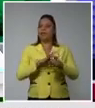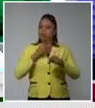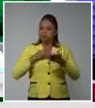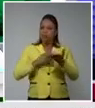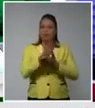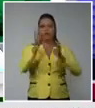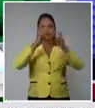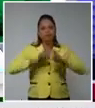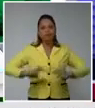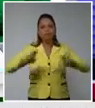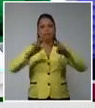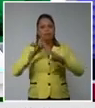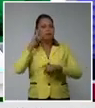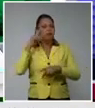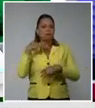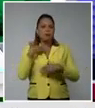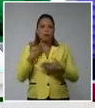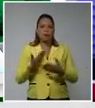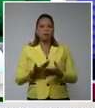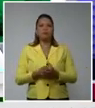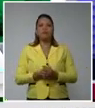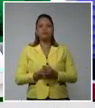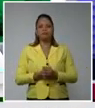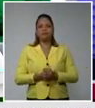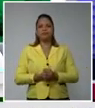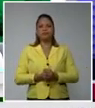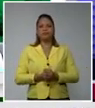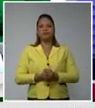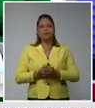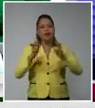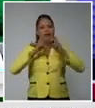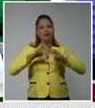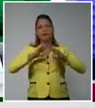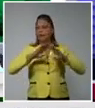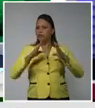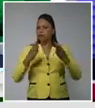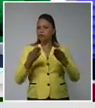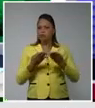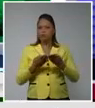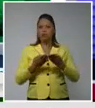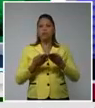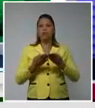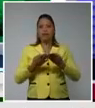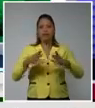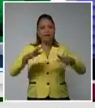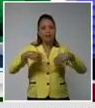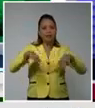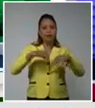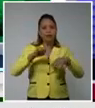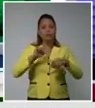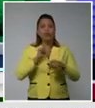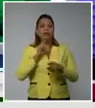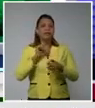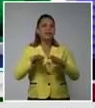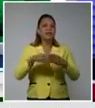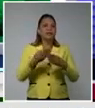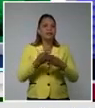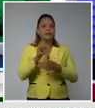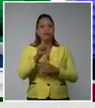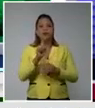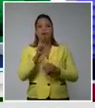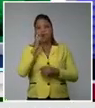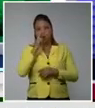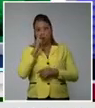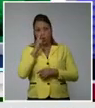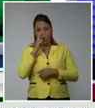infección. De esta forma, ya analizando el comportamiento desde el 1 de noviembre hasta la fecha, que